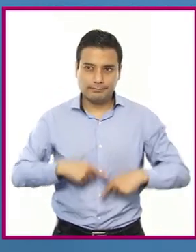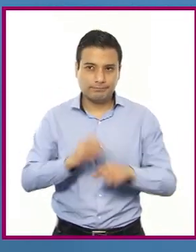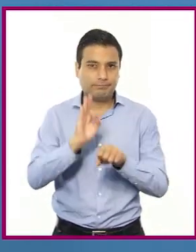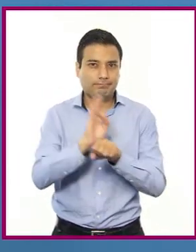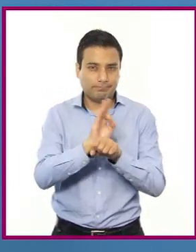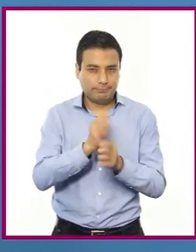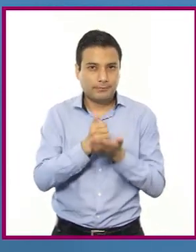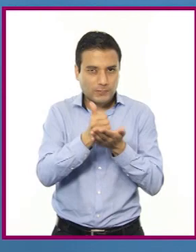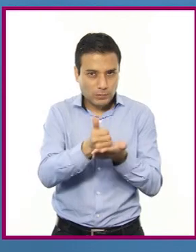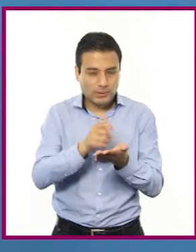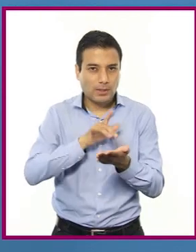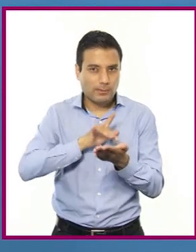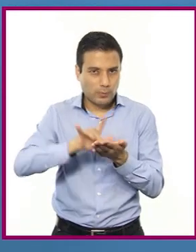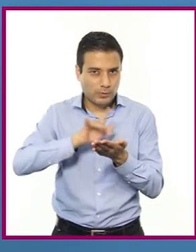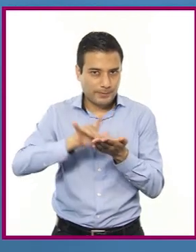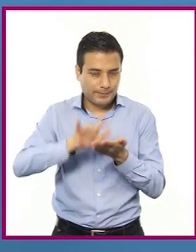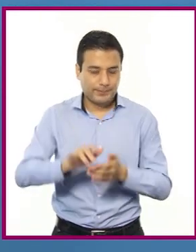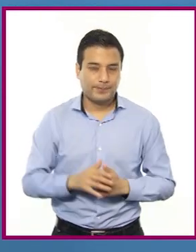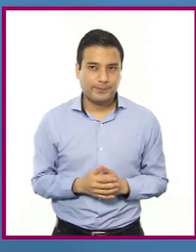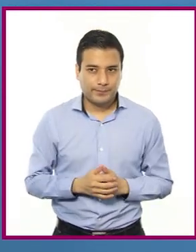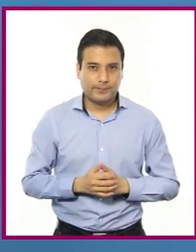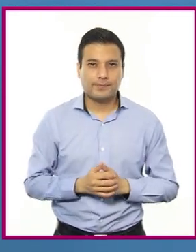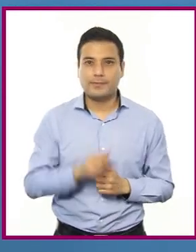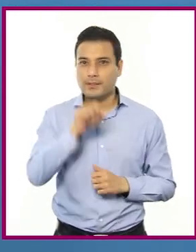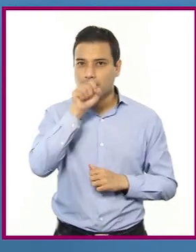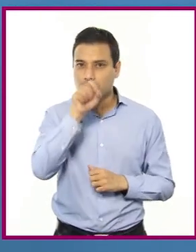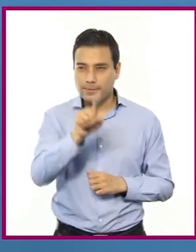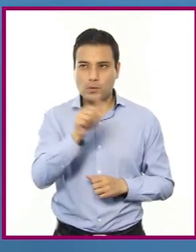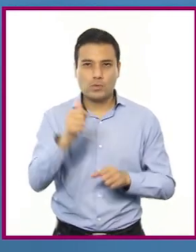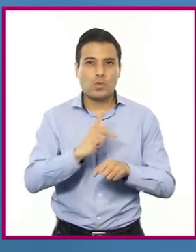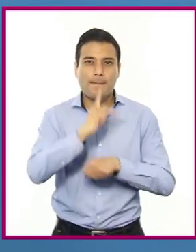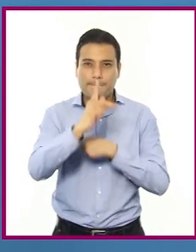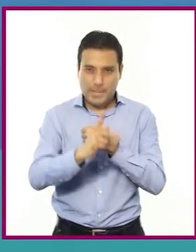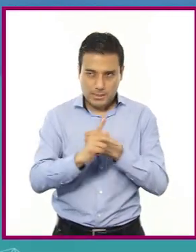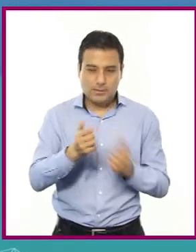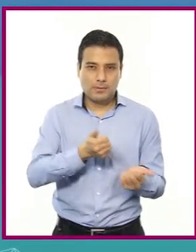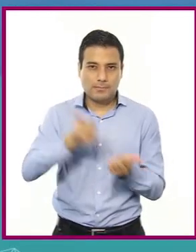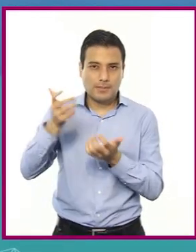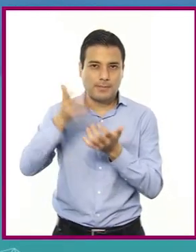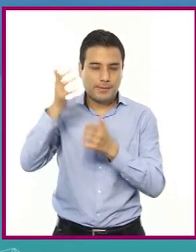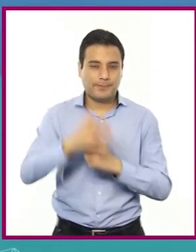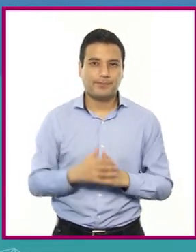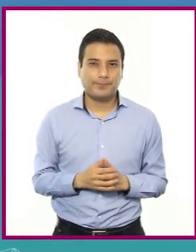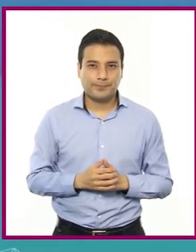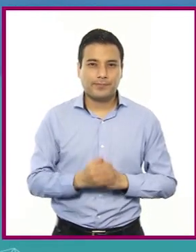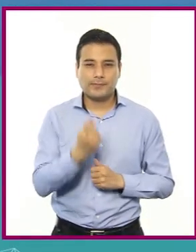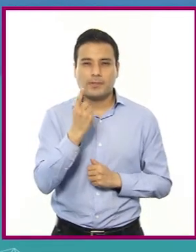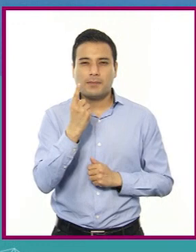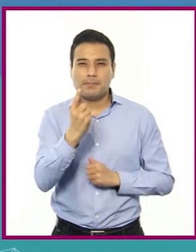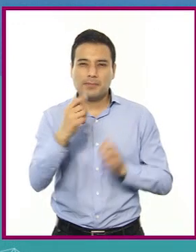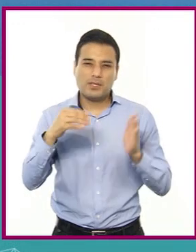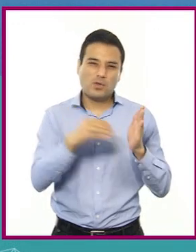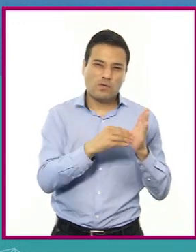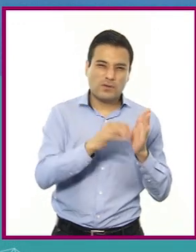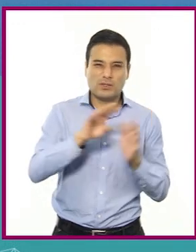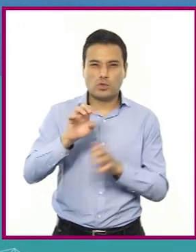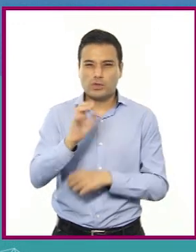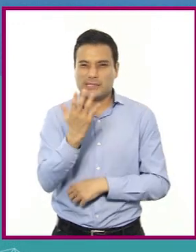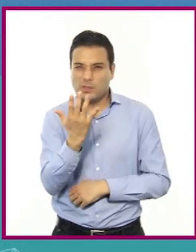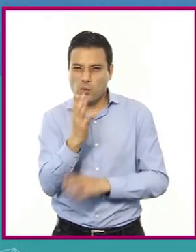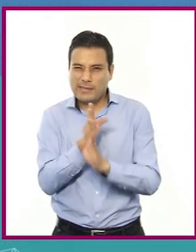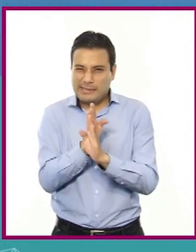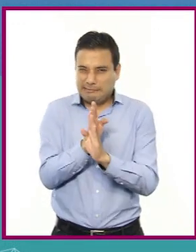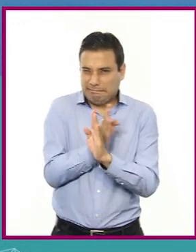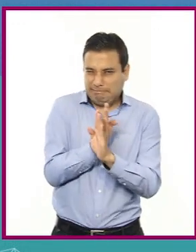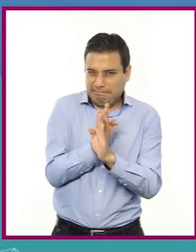aumento en la demanda nacional e internacional de alimentos. A finales de los años 40 y principios